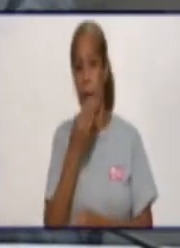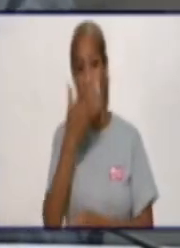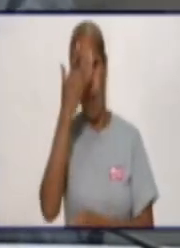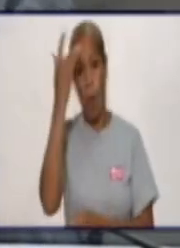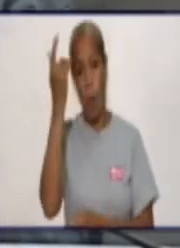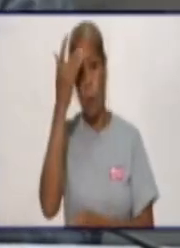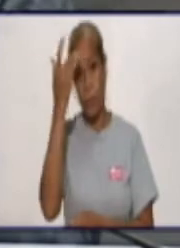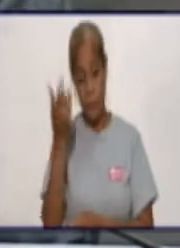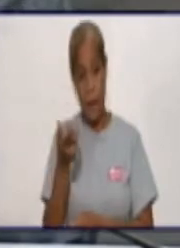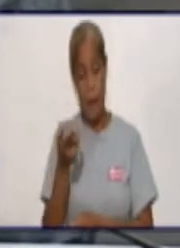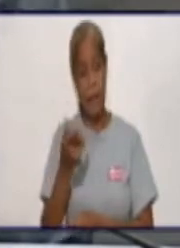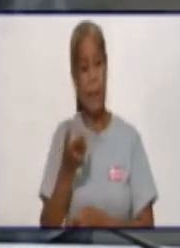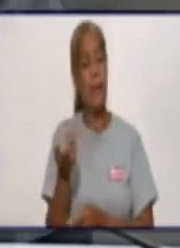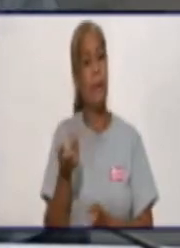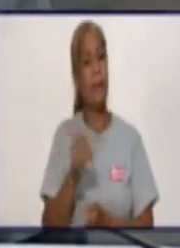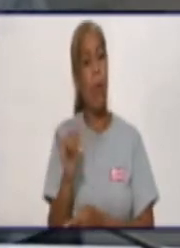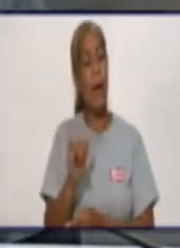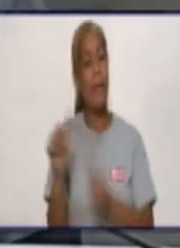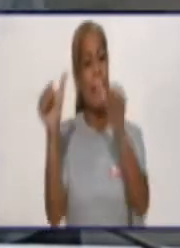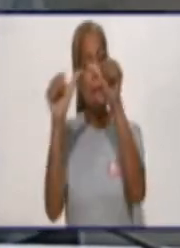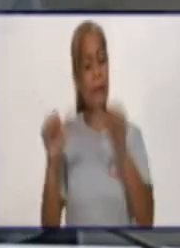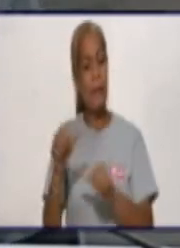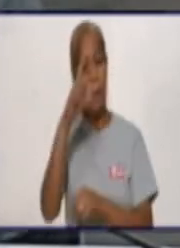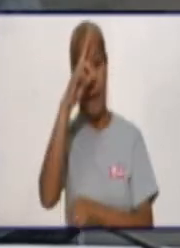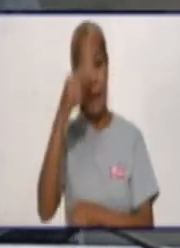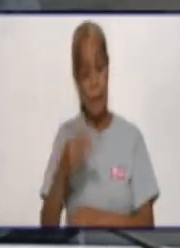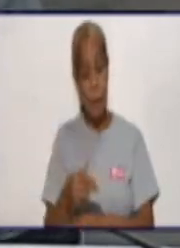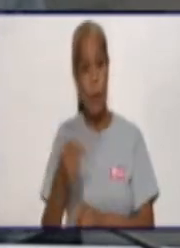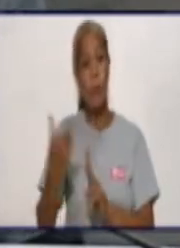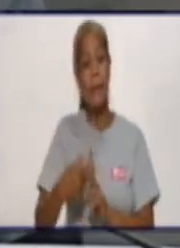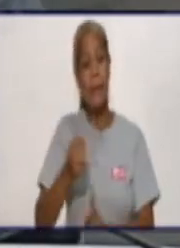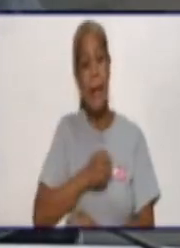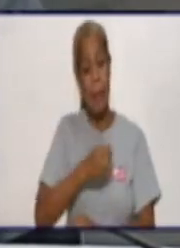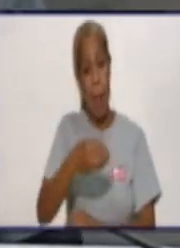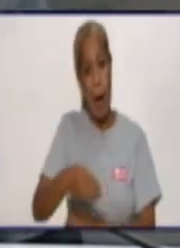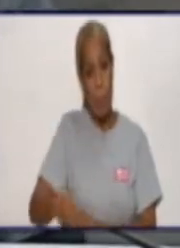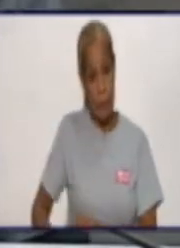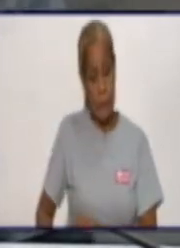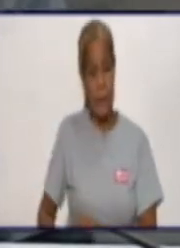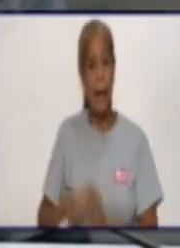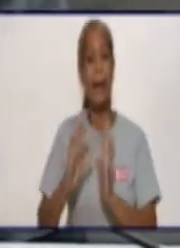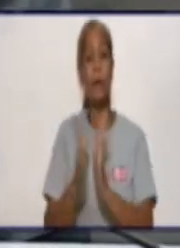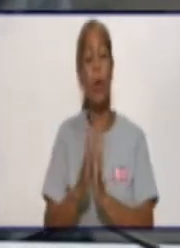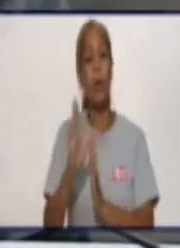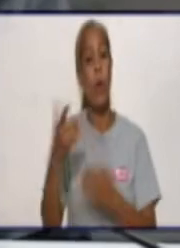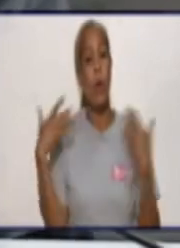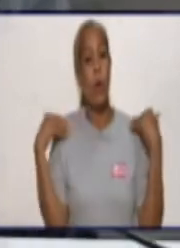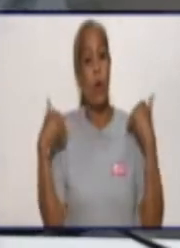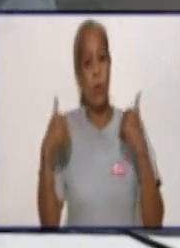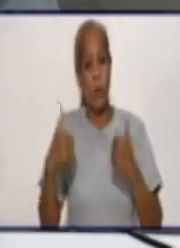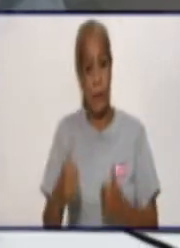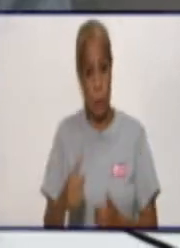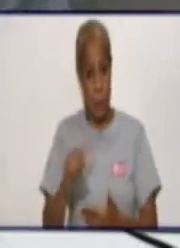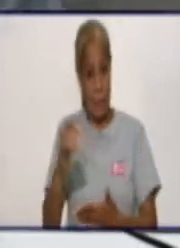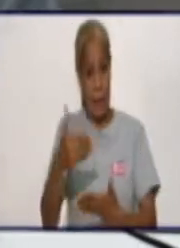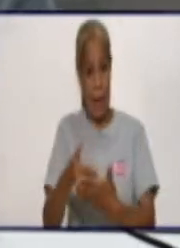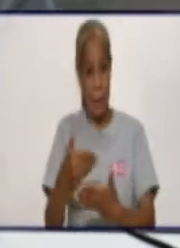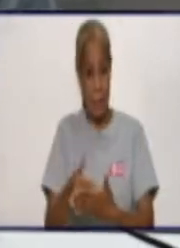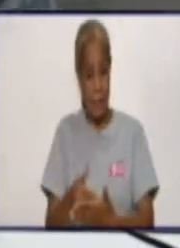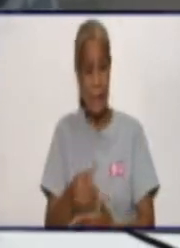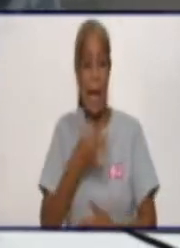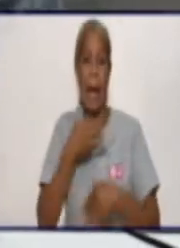sistema de la salud y yo creo que es oportuno que lo sepamos todo a los empresarios a nuestro pueblo un desorden en su patio está dando cobertura